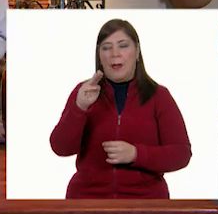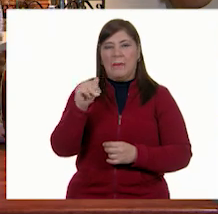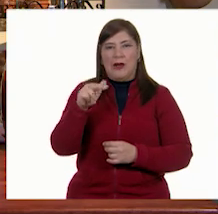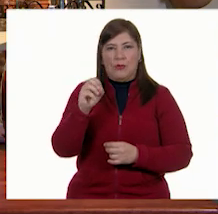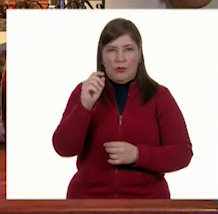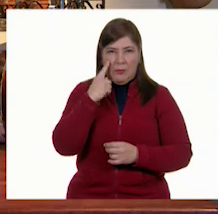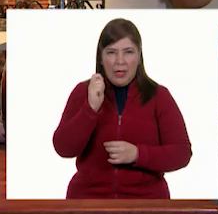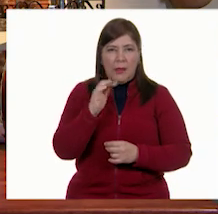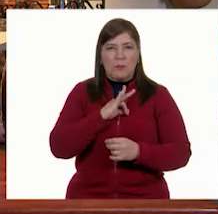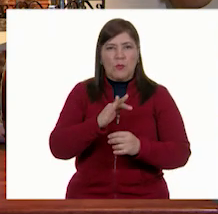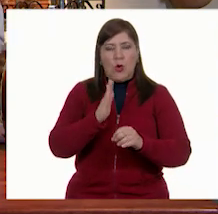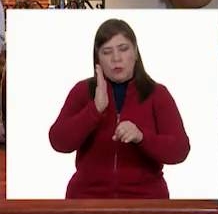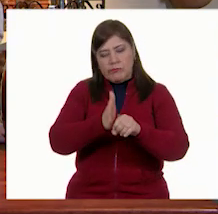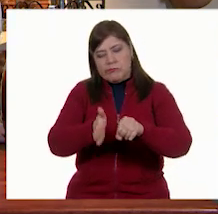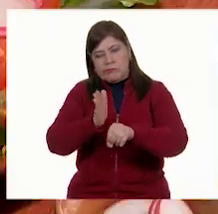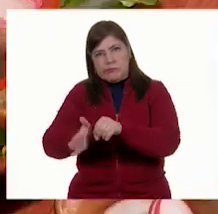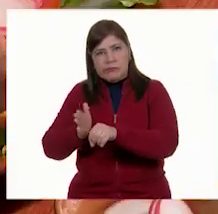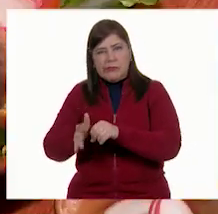Rebanados finamente,